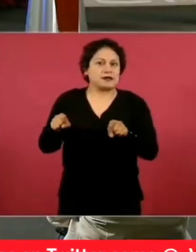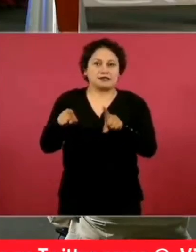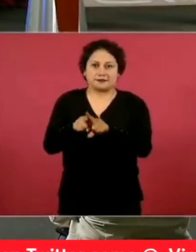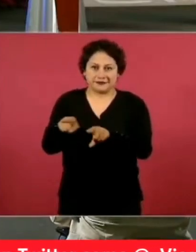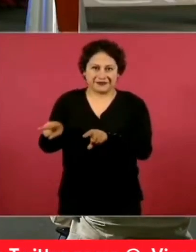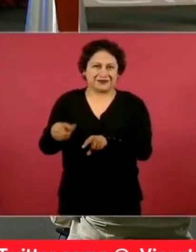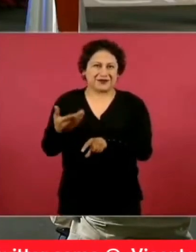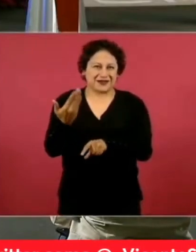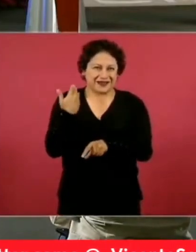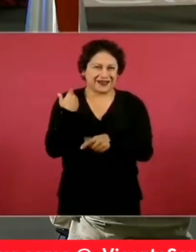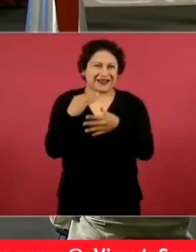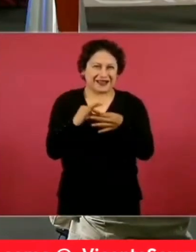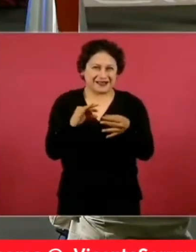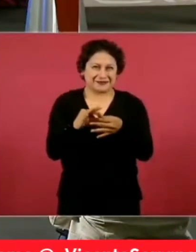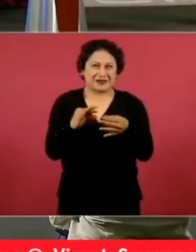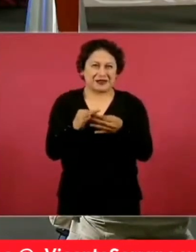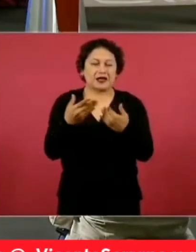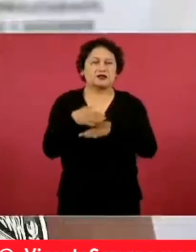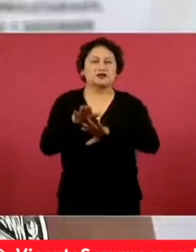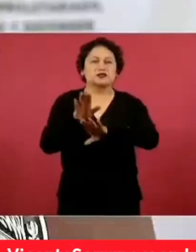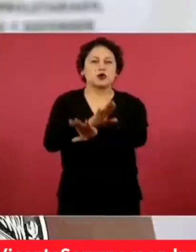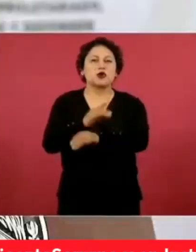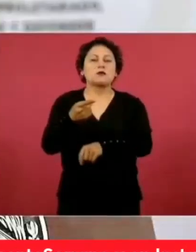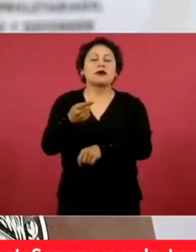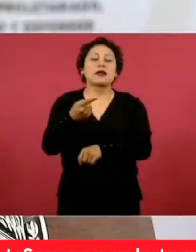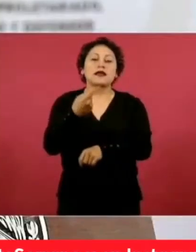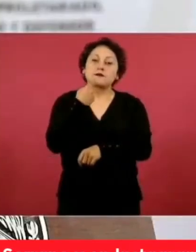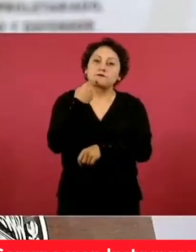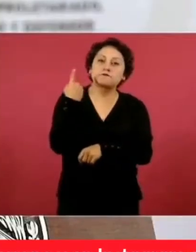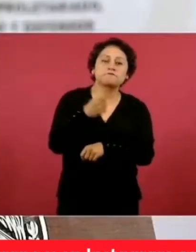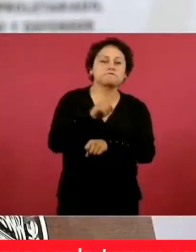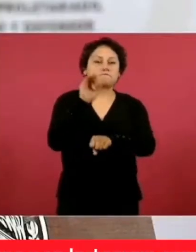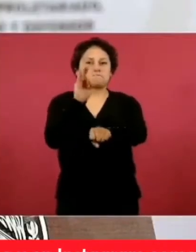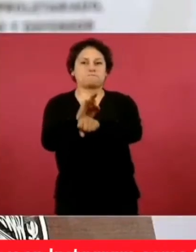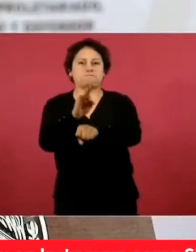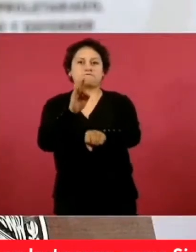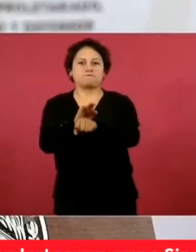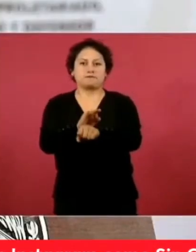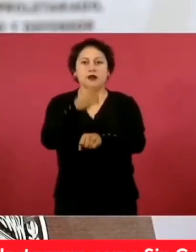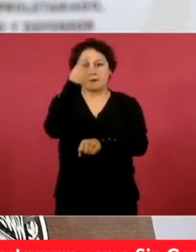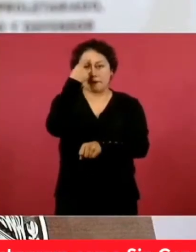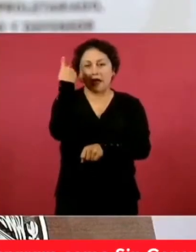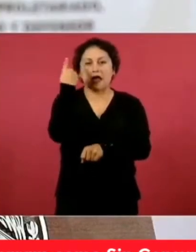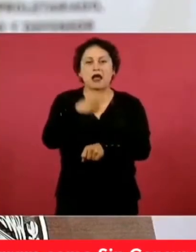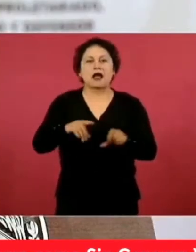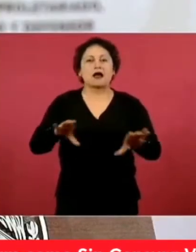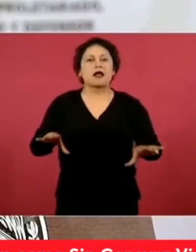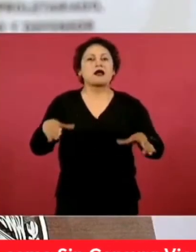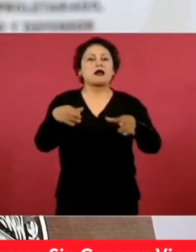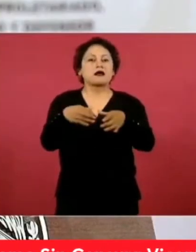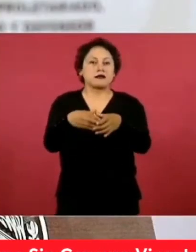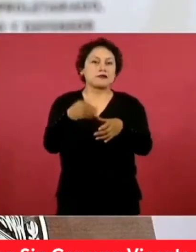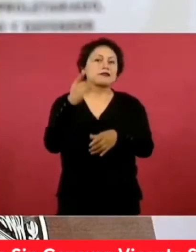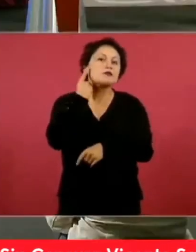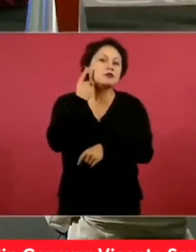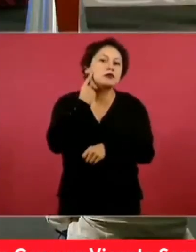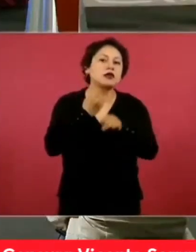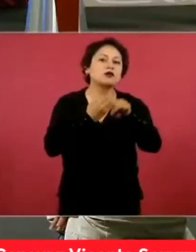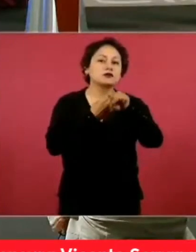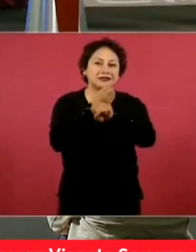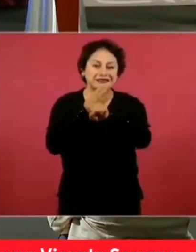que hablábamos en un inicio, y dictó como medida cautelar detener la aprobación de los congresos de los estados de la